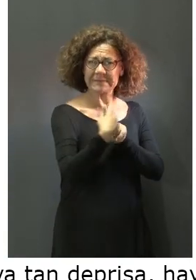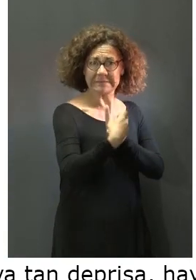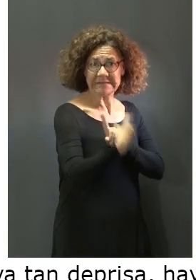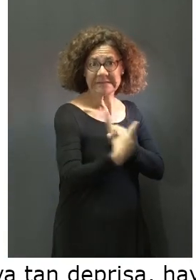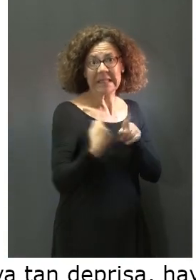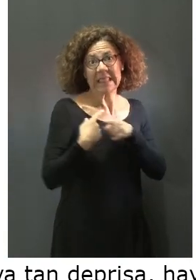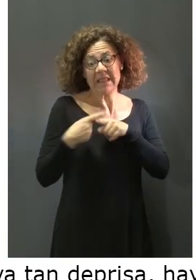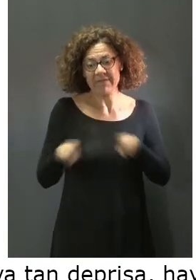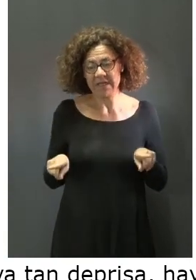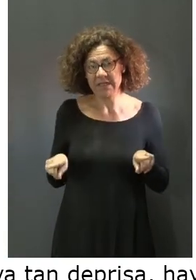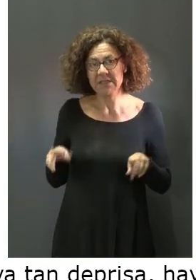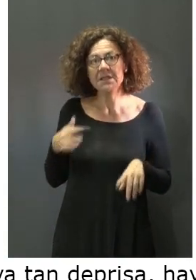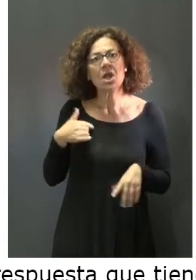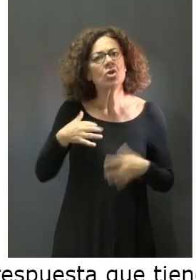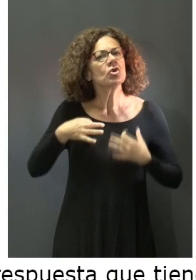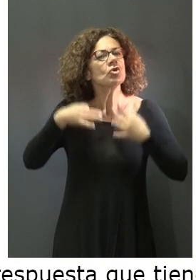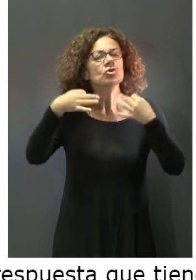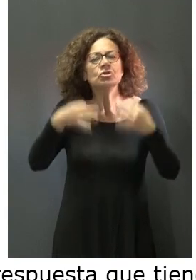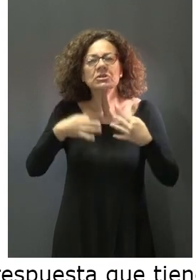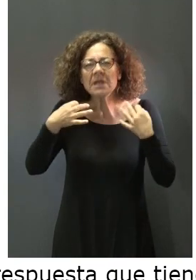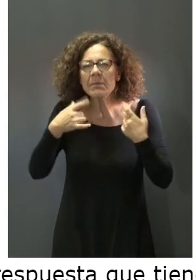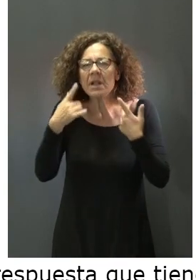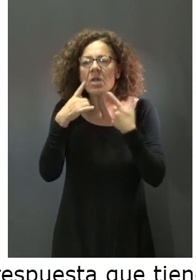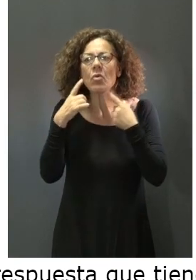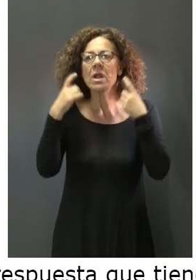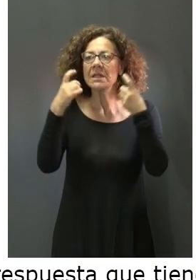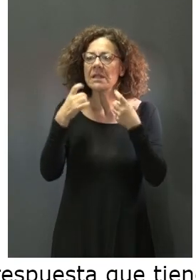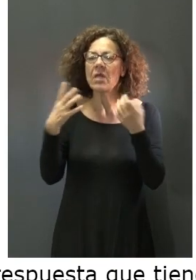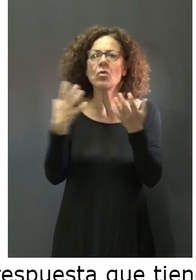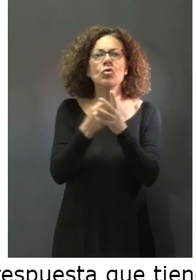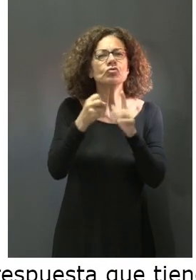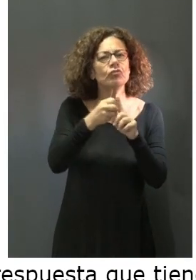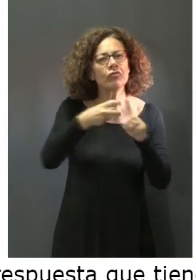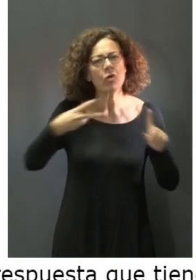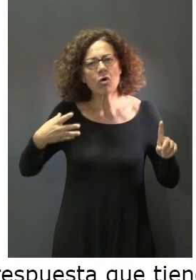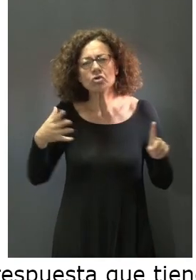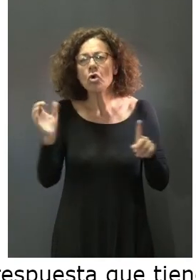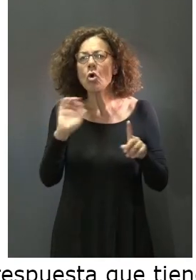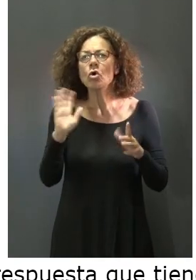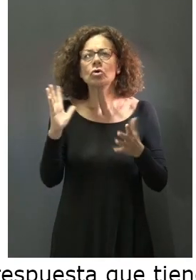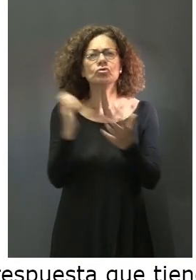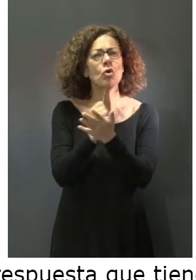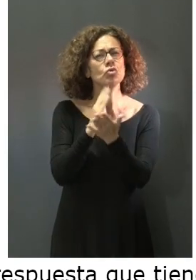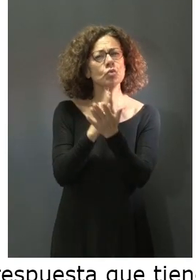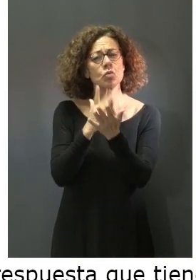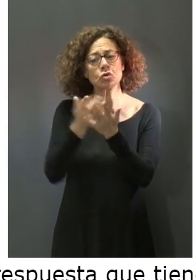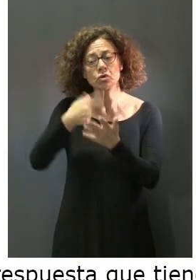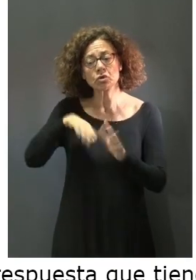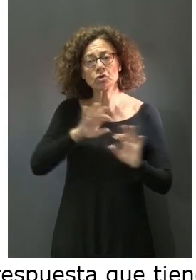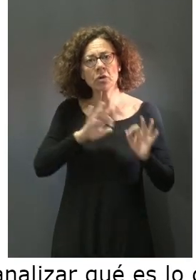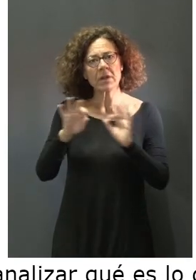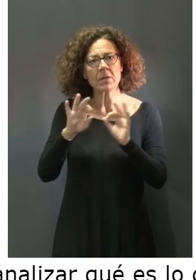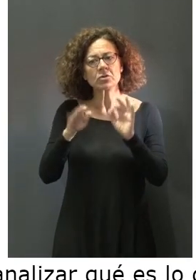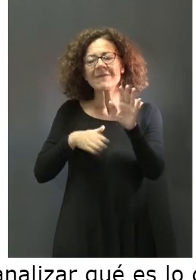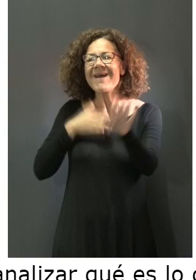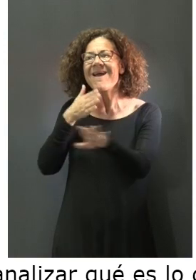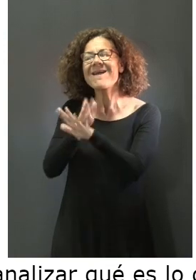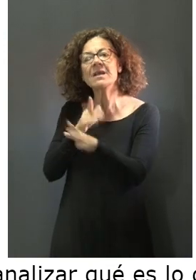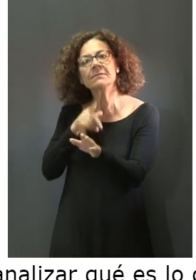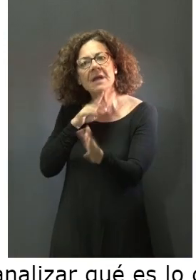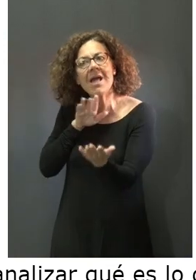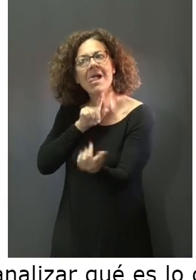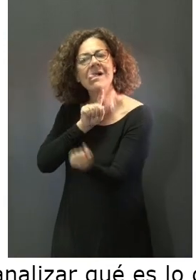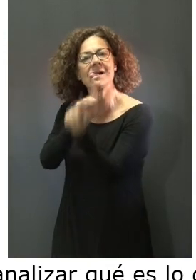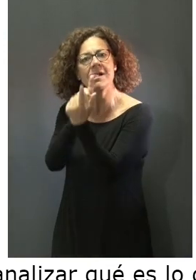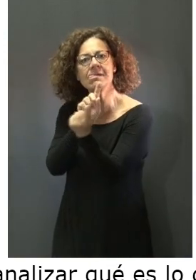yo, y siempre lo he intentado en todos los foros, en todos los cursos que organizamos, siempre oír al usuario,